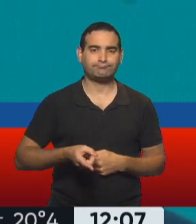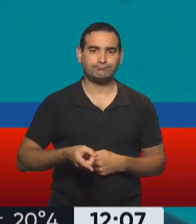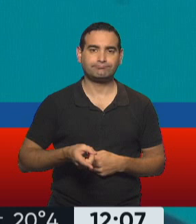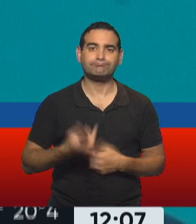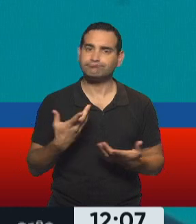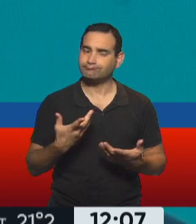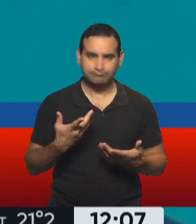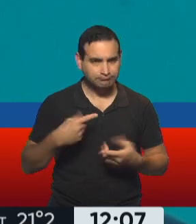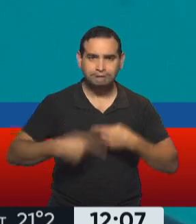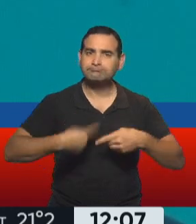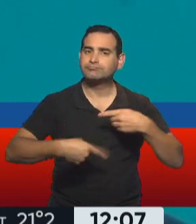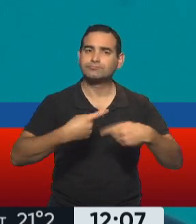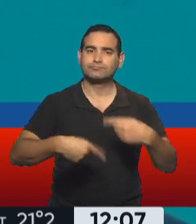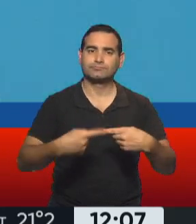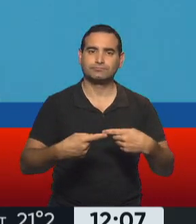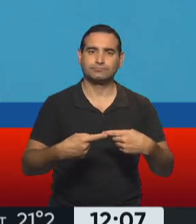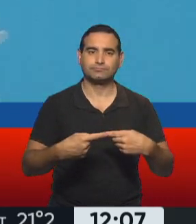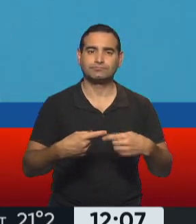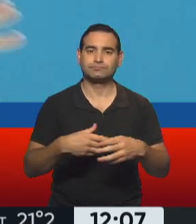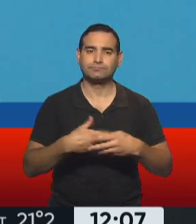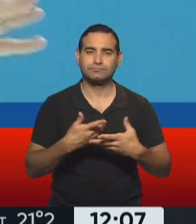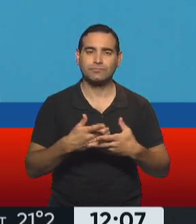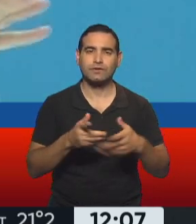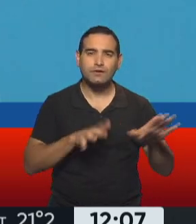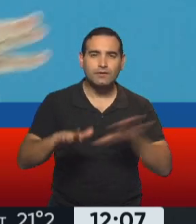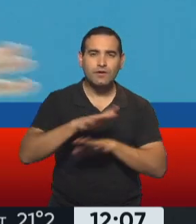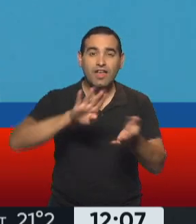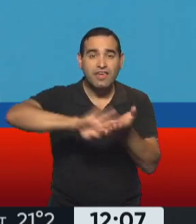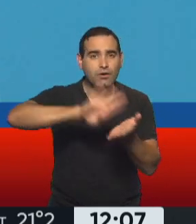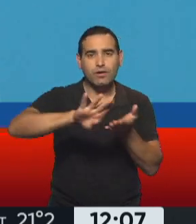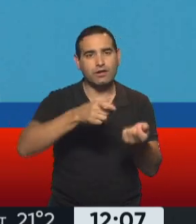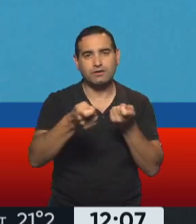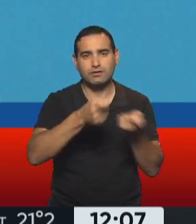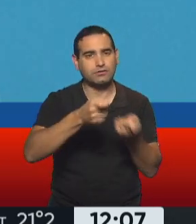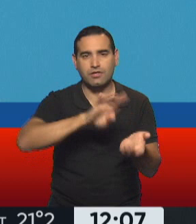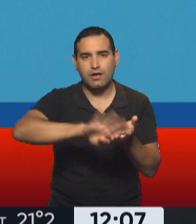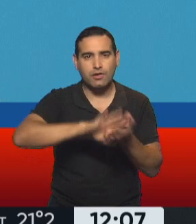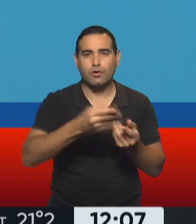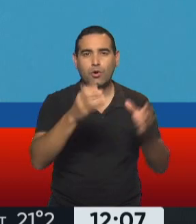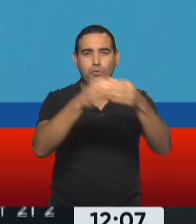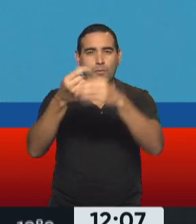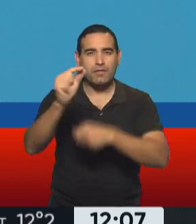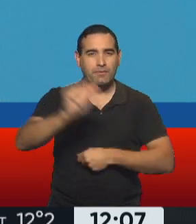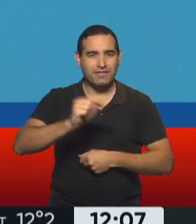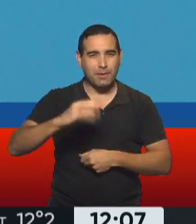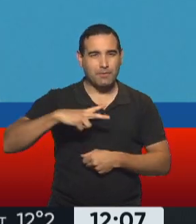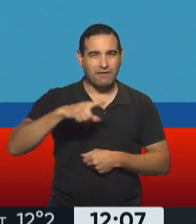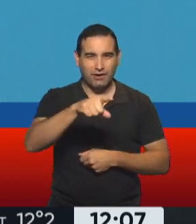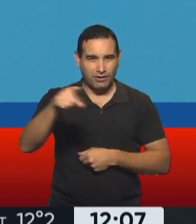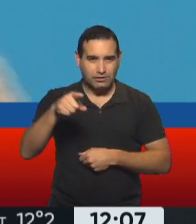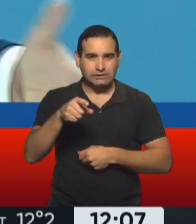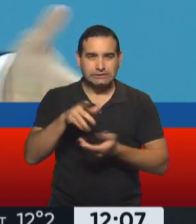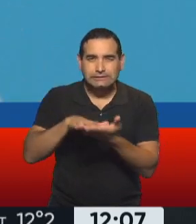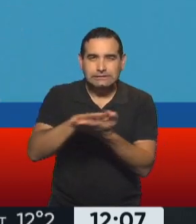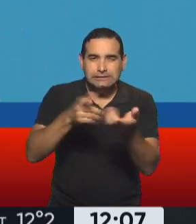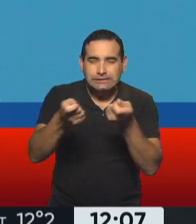de avanzar en esa reestructuración de esa deuda que era insostenible con los bonistas privados,